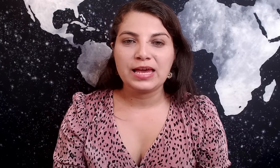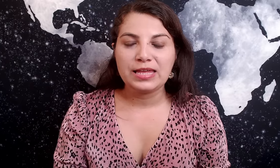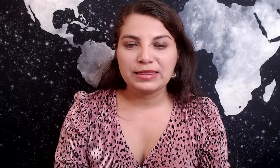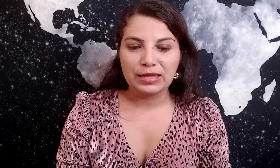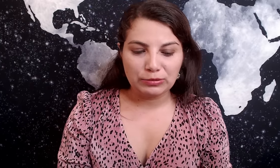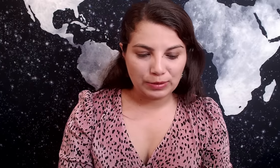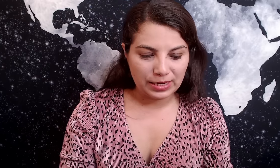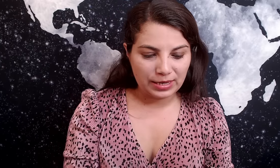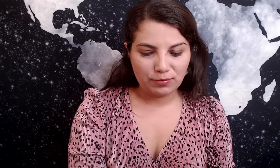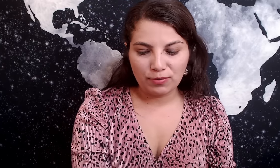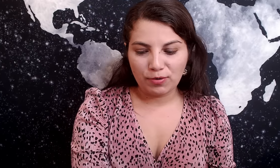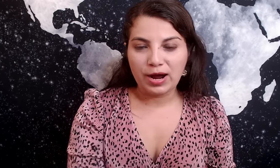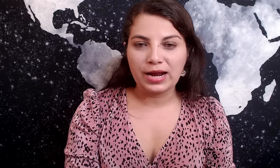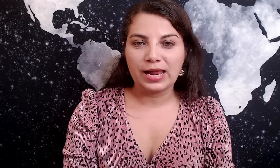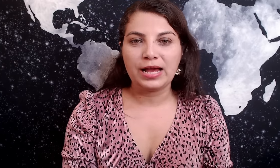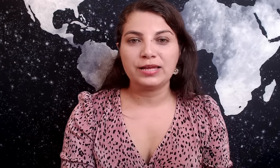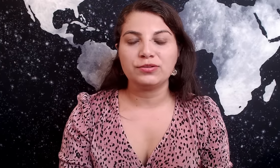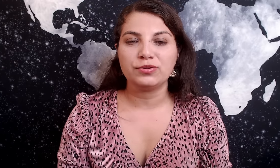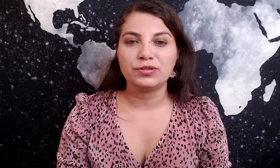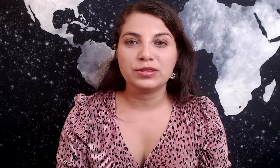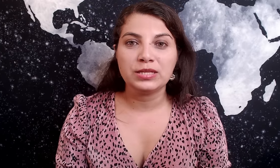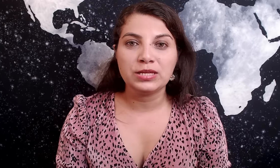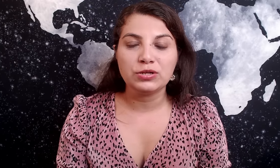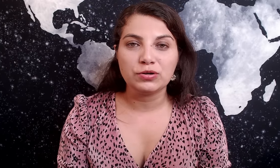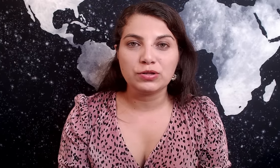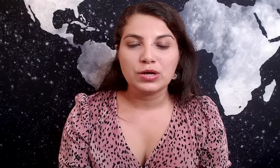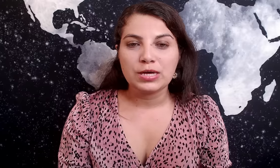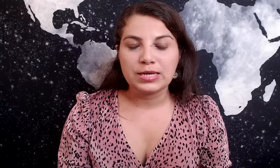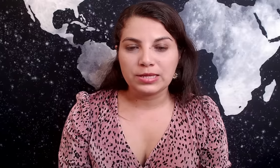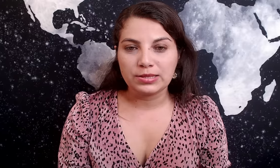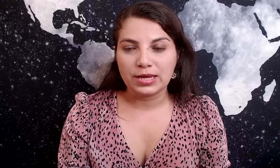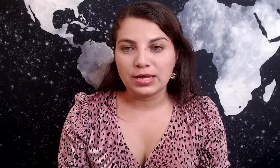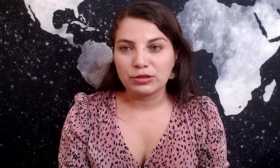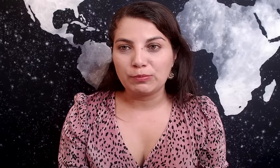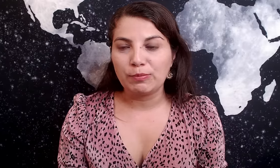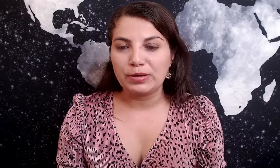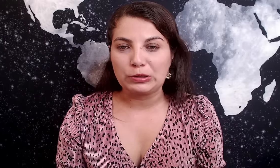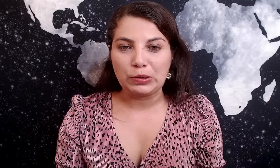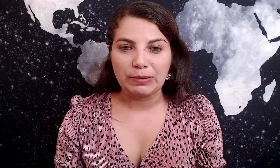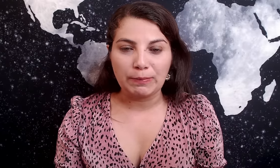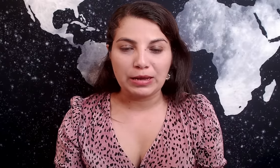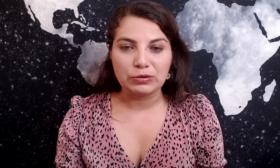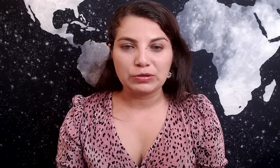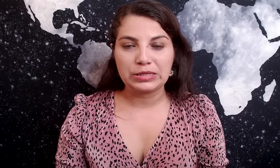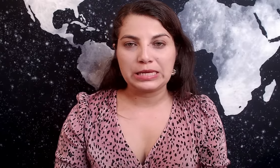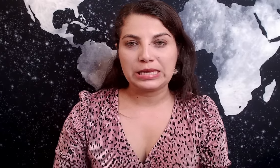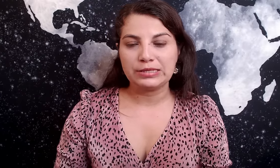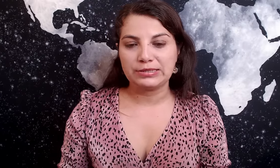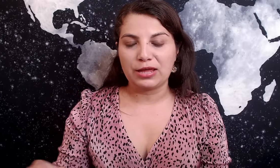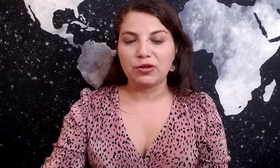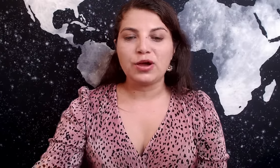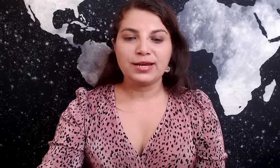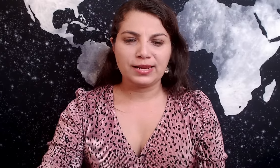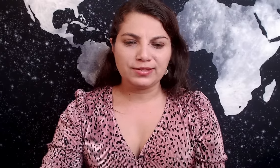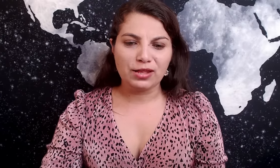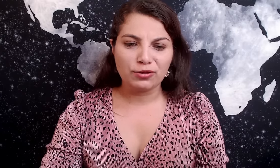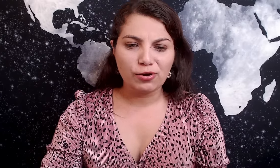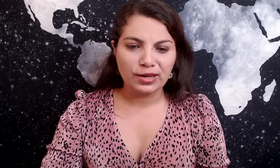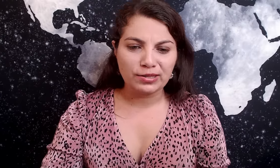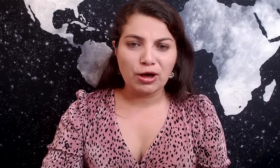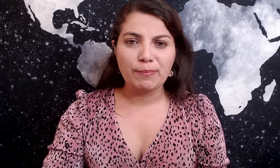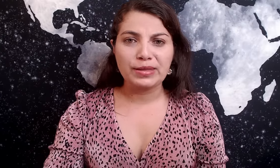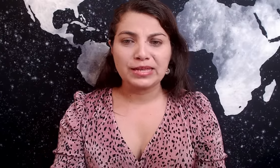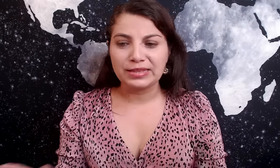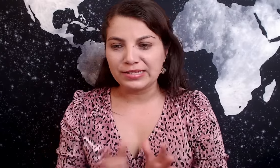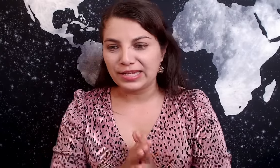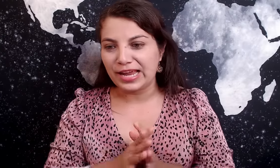familia, dándole un hogar a esos niños que están en estos momentos en manos del Estado. Gracias a todos los que